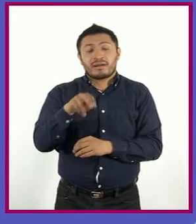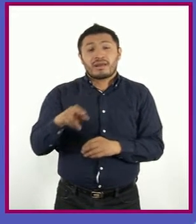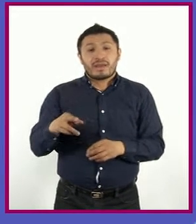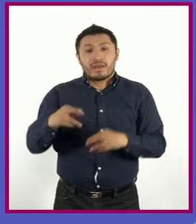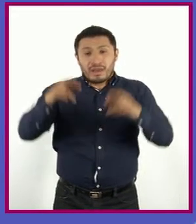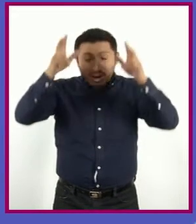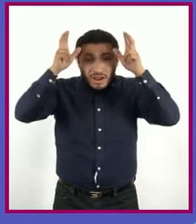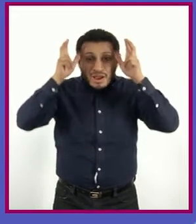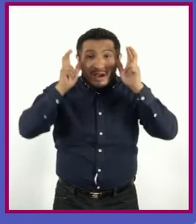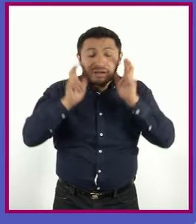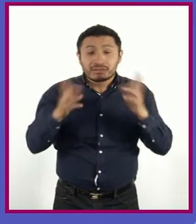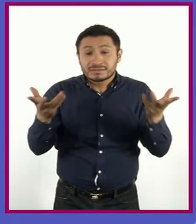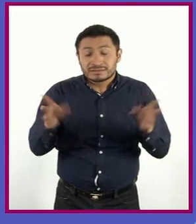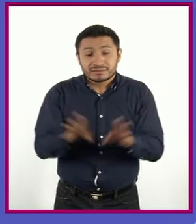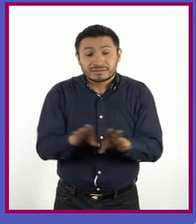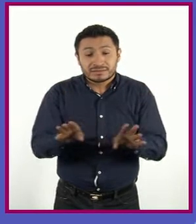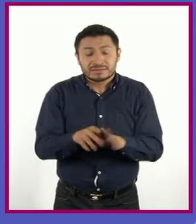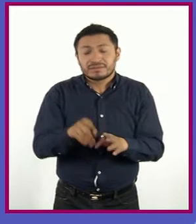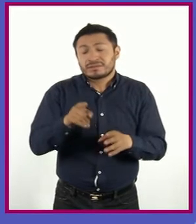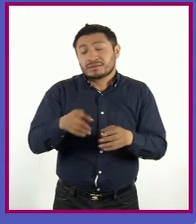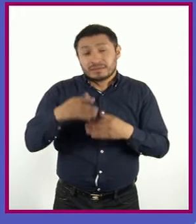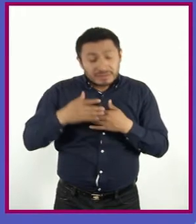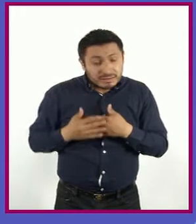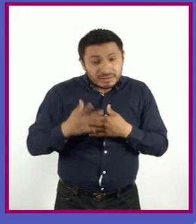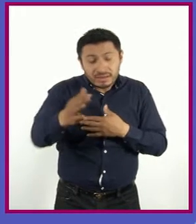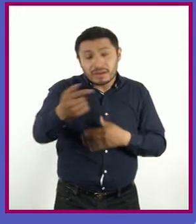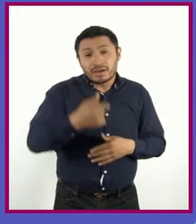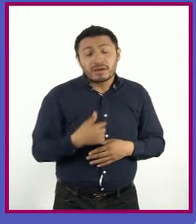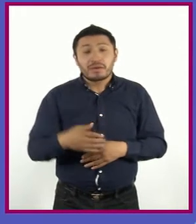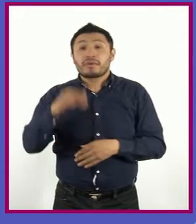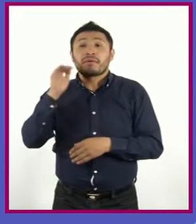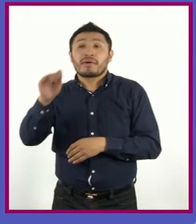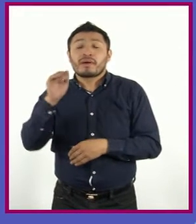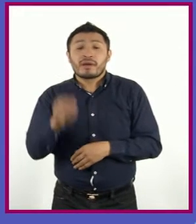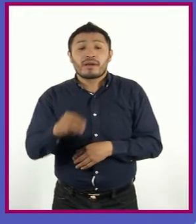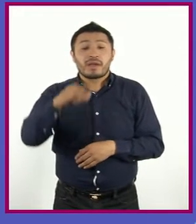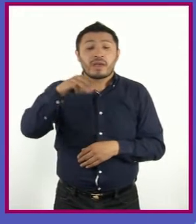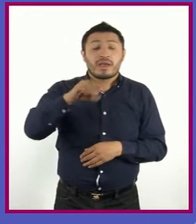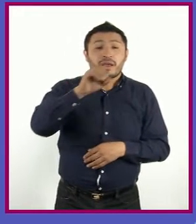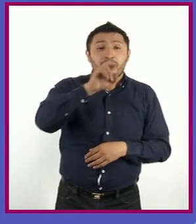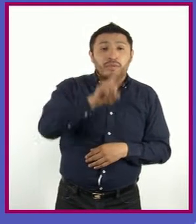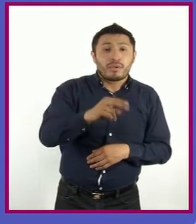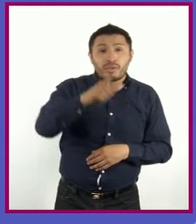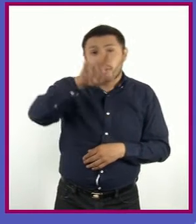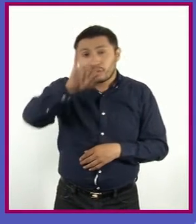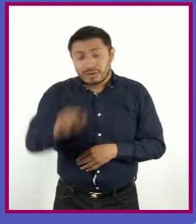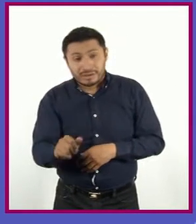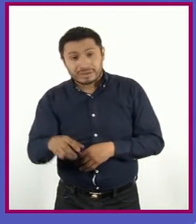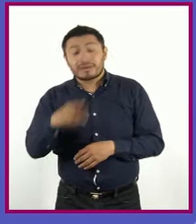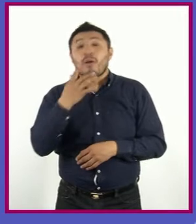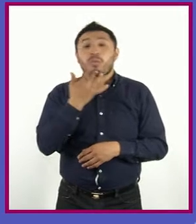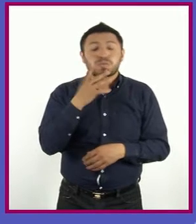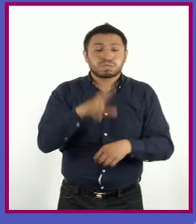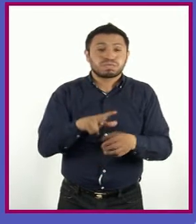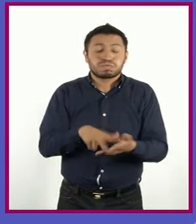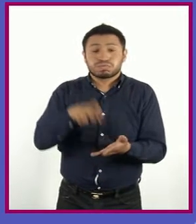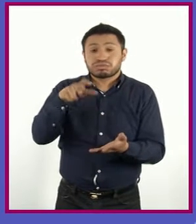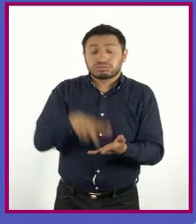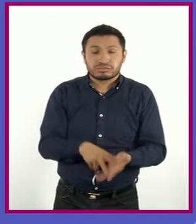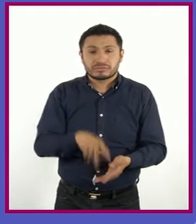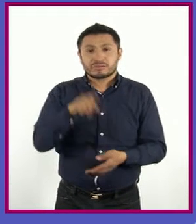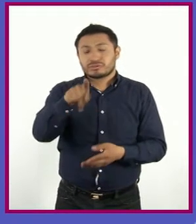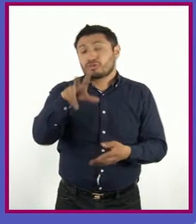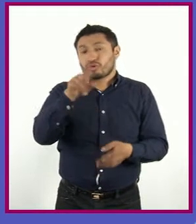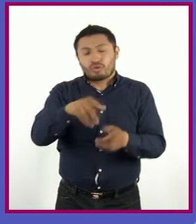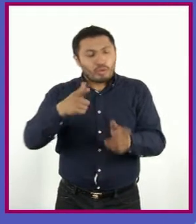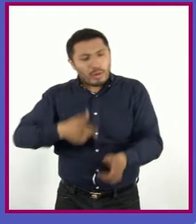el tiempo, Mowgli, porque en adelante llamaré a su merced Mowgli, la rana, en que no sea usted el cazado por